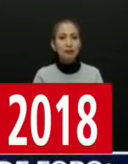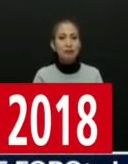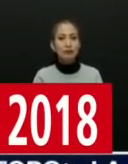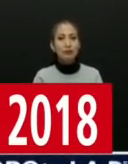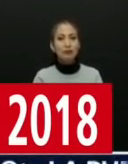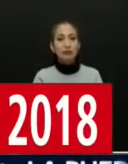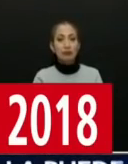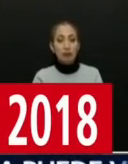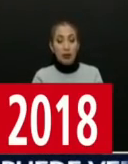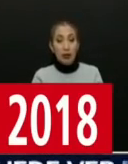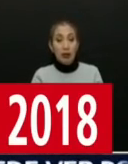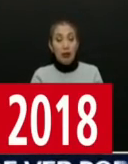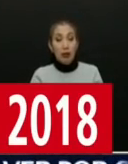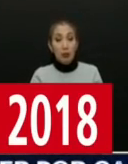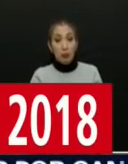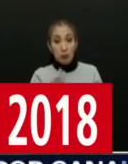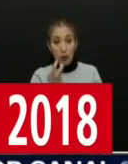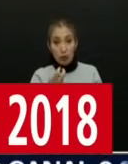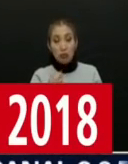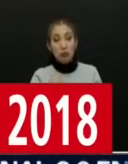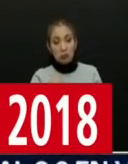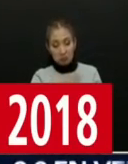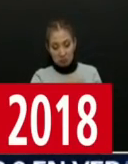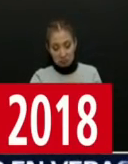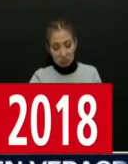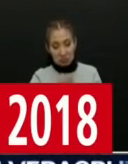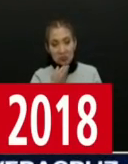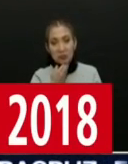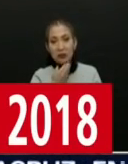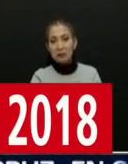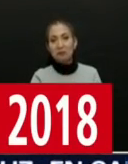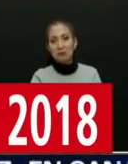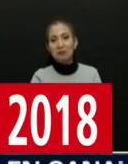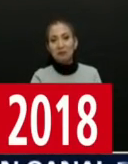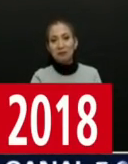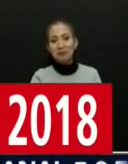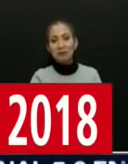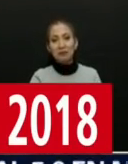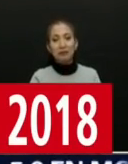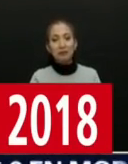Y por eso celebro que